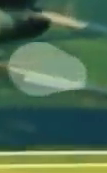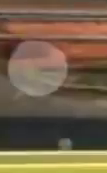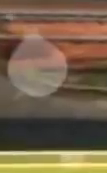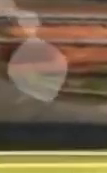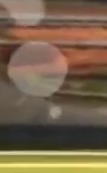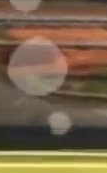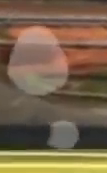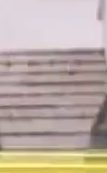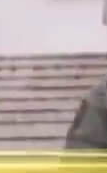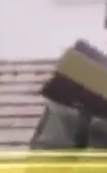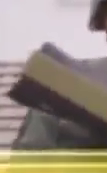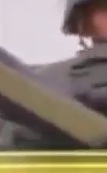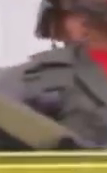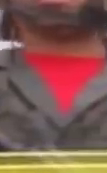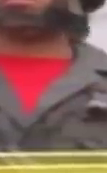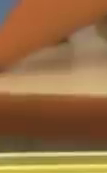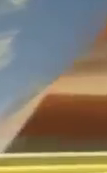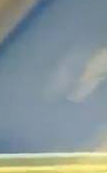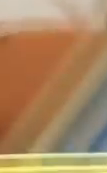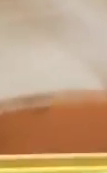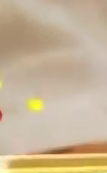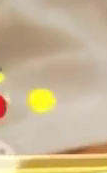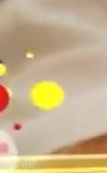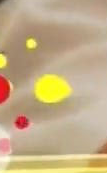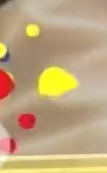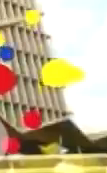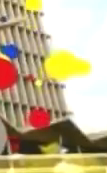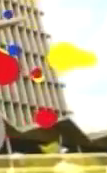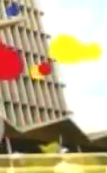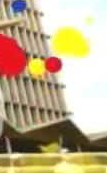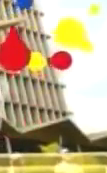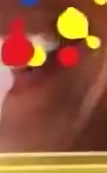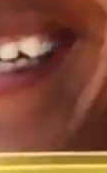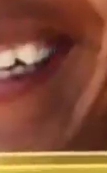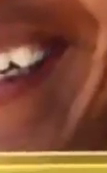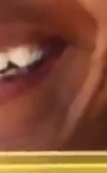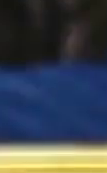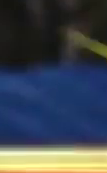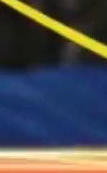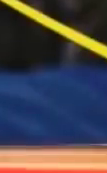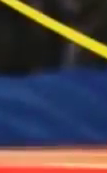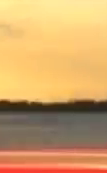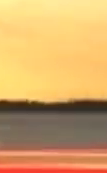Ha culminado esta transmisión conjunta de radio y televisión.